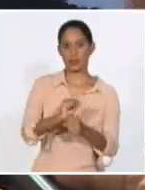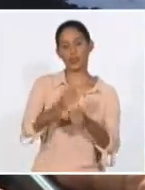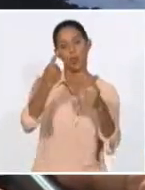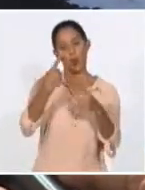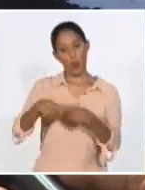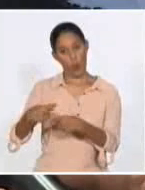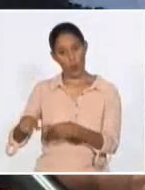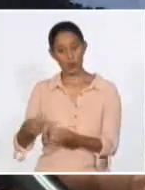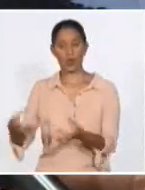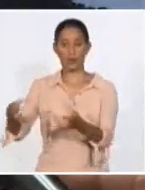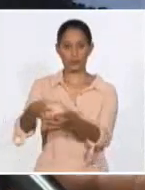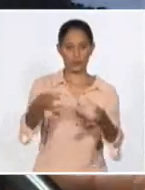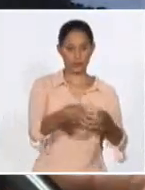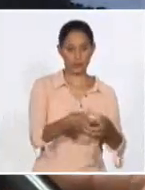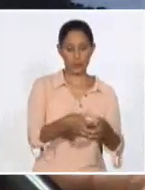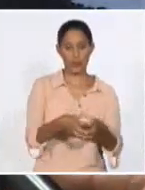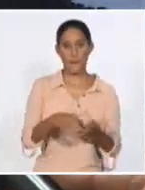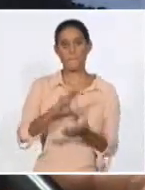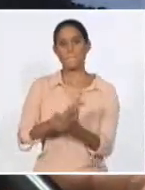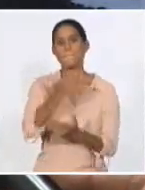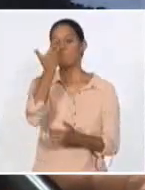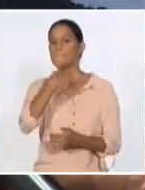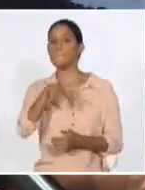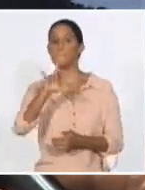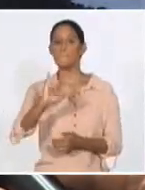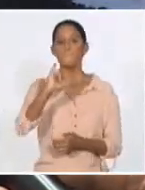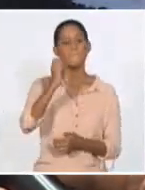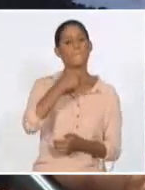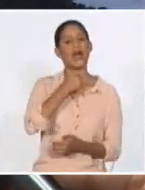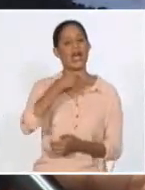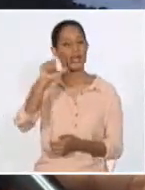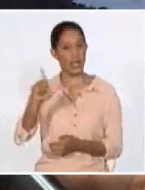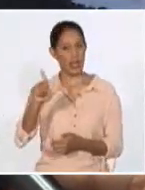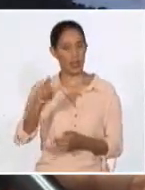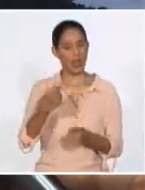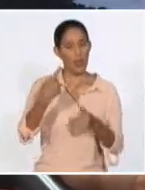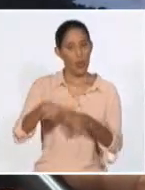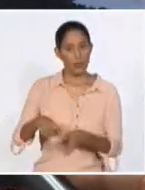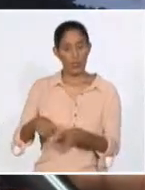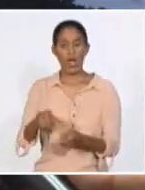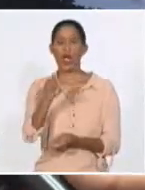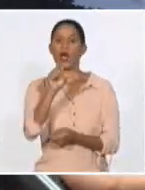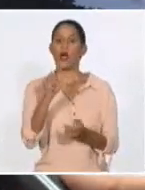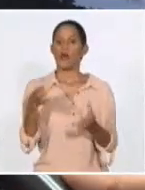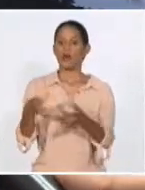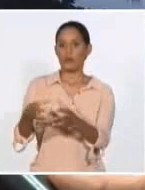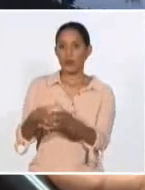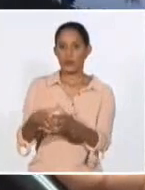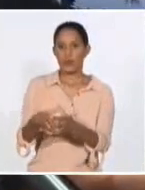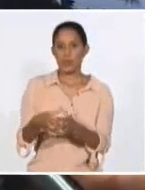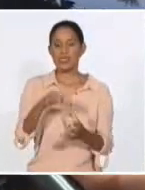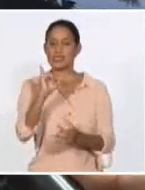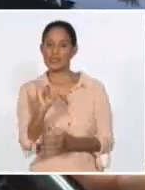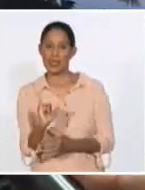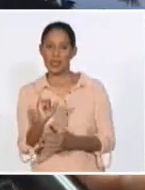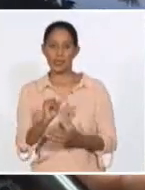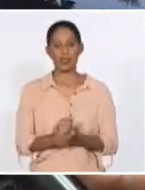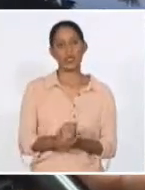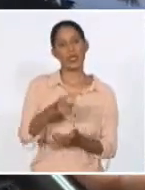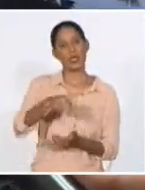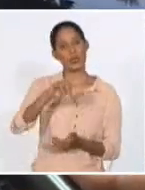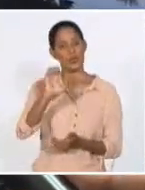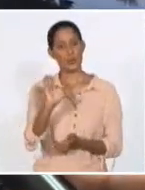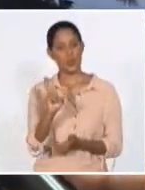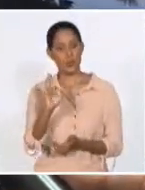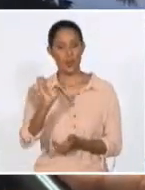unidad 5 en Mariel dos unidades en Santa Cruz la unidad 6 de nuevita y la unidad 6 de la termoeléctrica de Mariel Esa es la